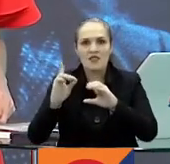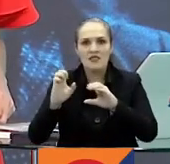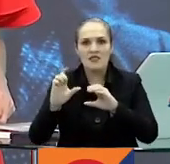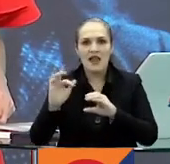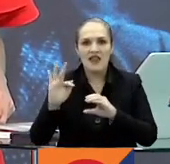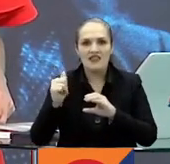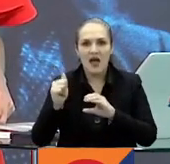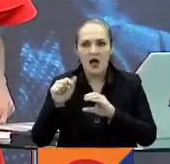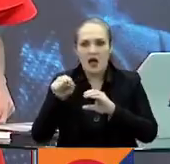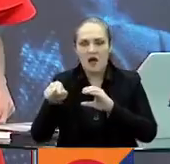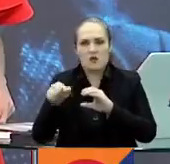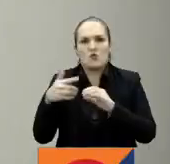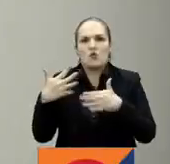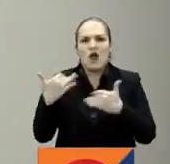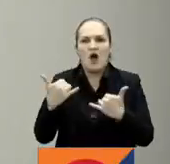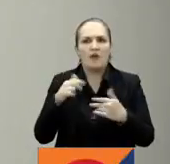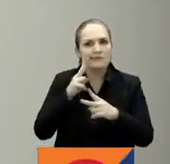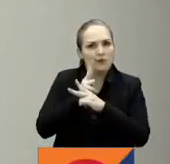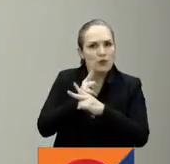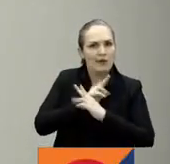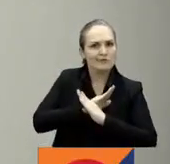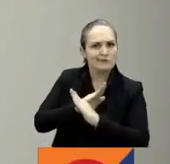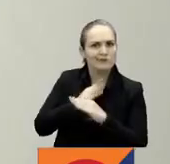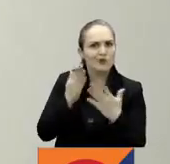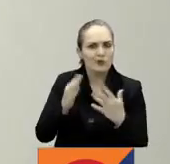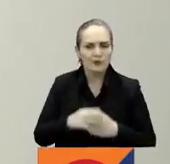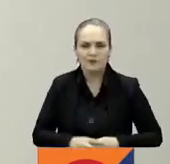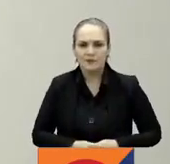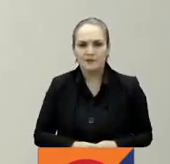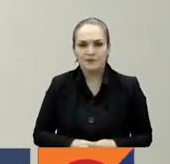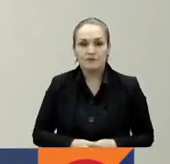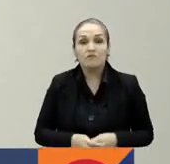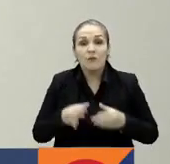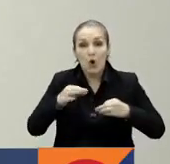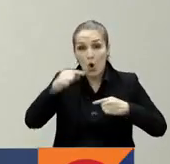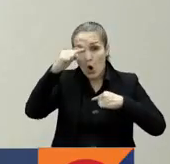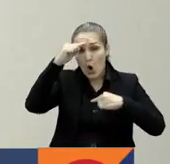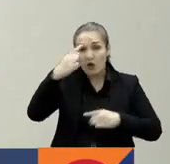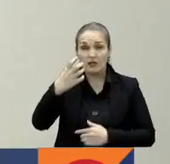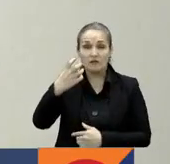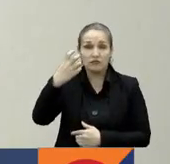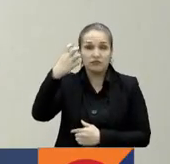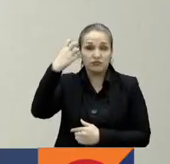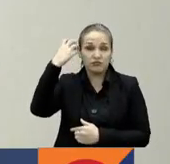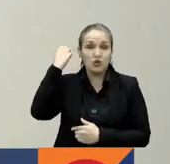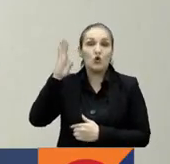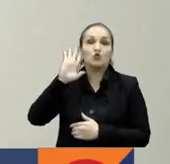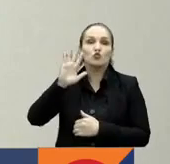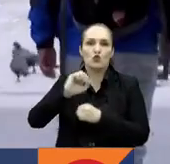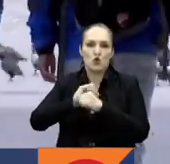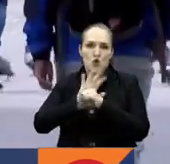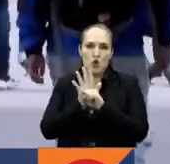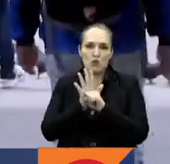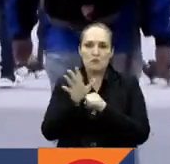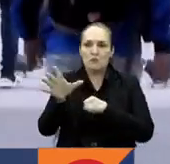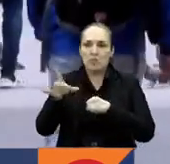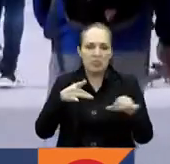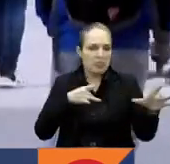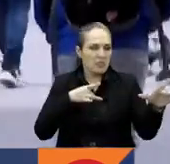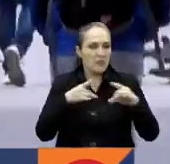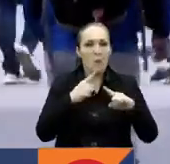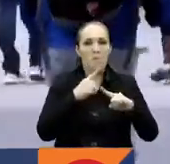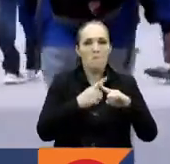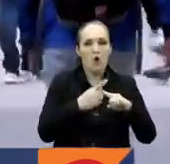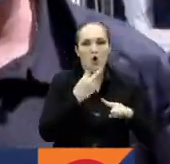la propagación de esta. La variante original del virus SARS-CoV-2 podía contagiar entre 2 y 3 veces. La Delta tiene